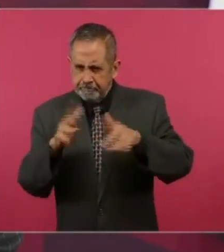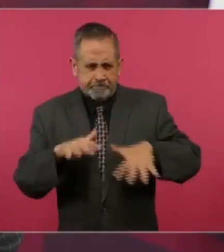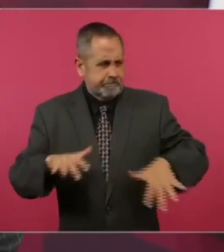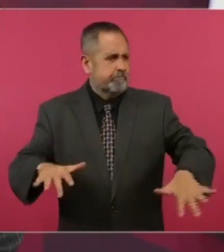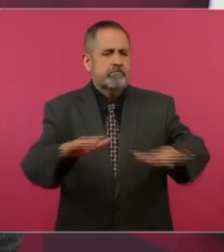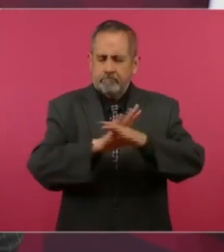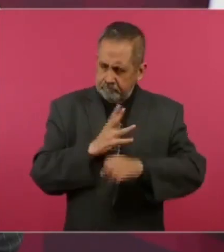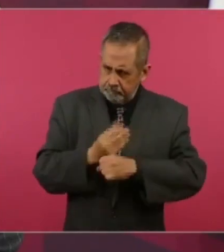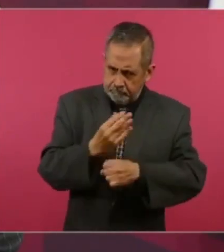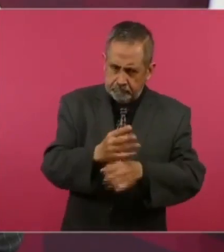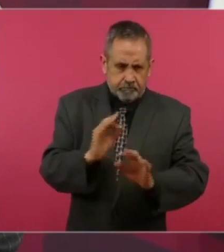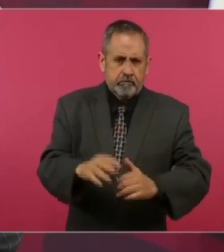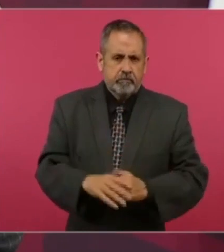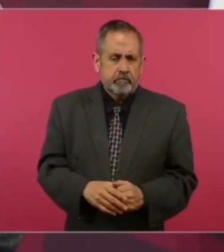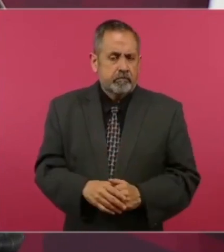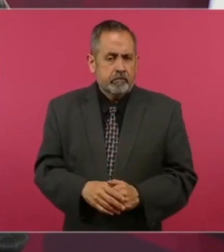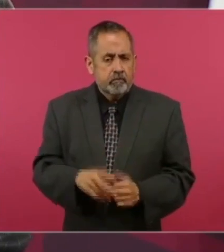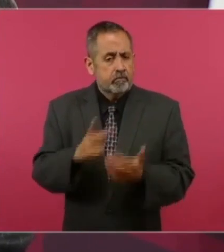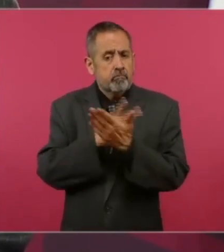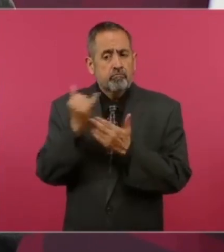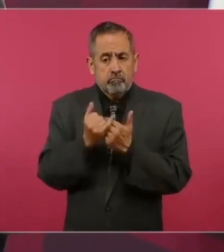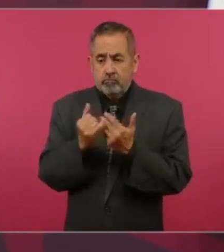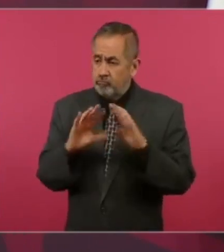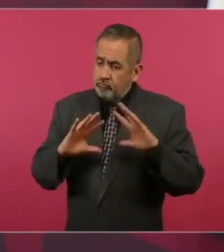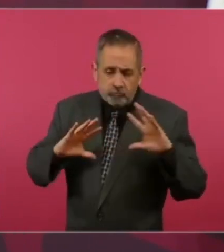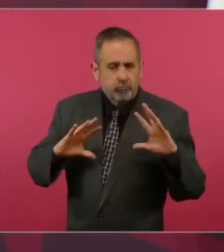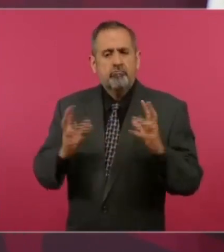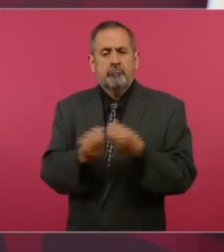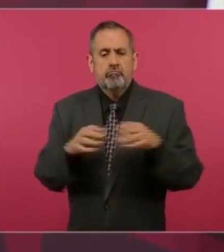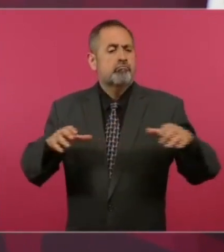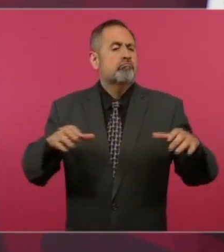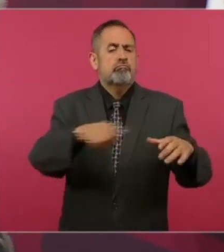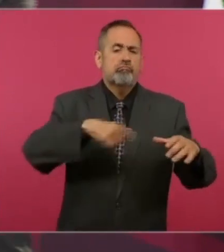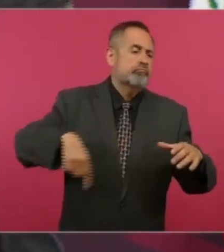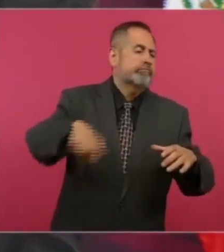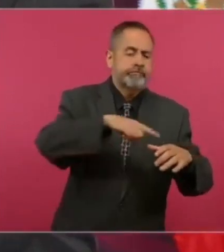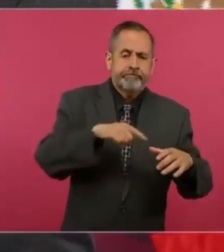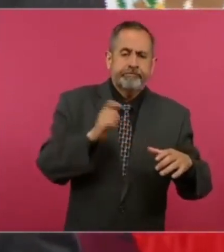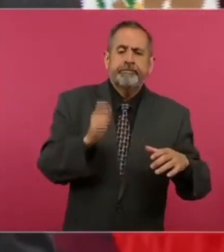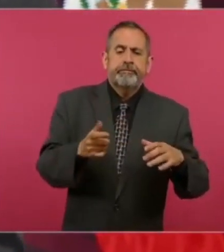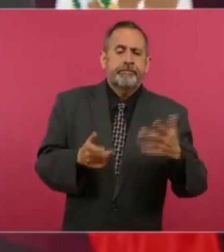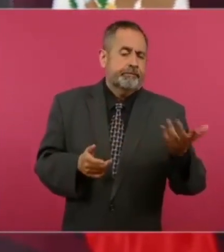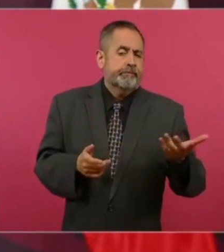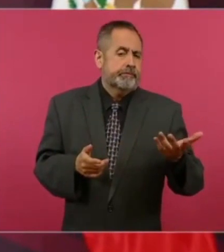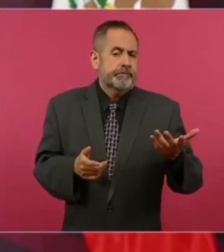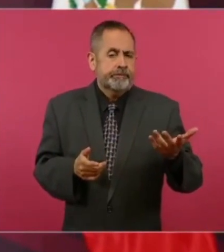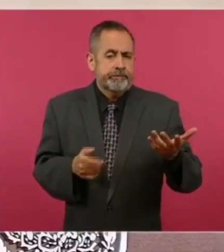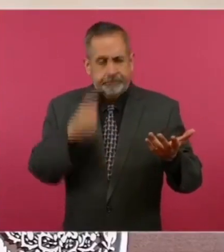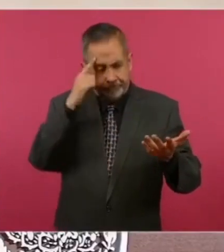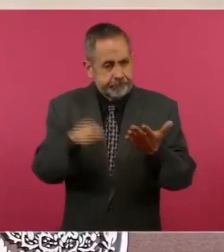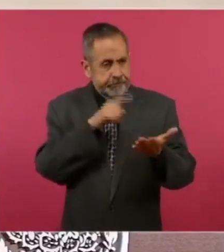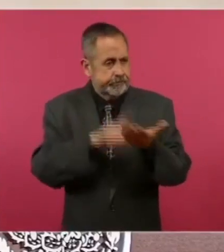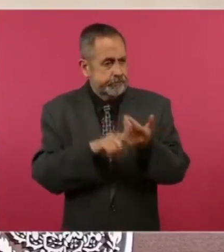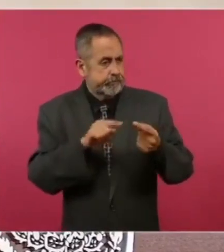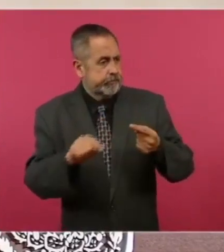al micrófono, así. Arriba, nuestro presidentísimo líder de la Alianza, el general Jaguar, caballo de fuego por el Tren Maya. Espacios.